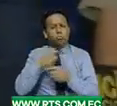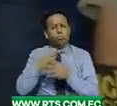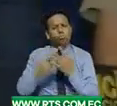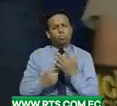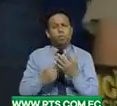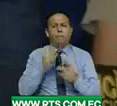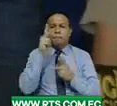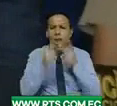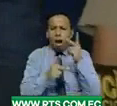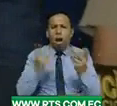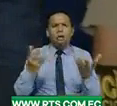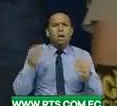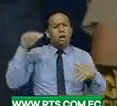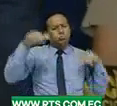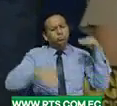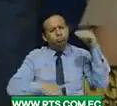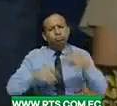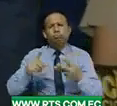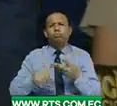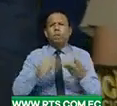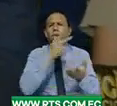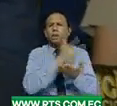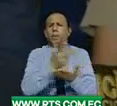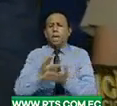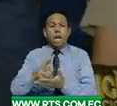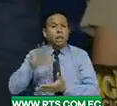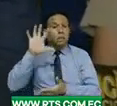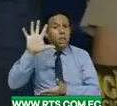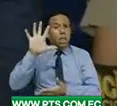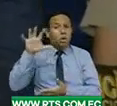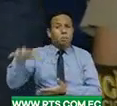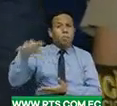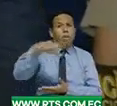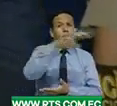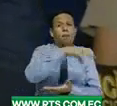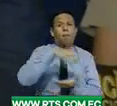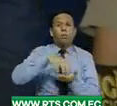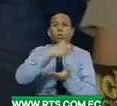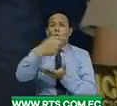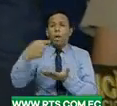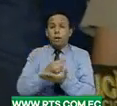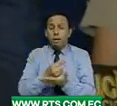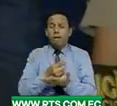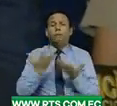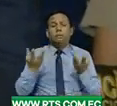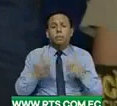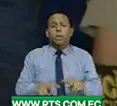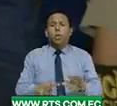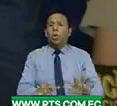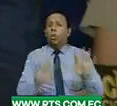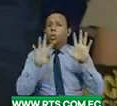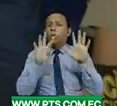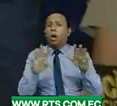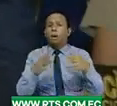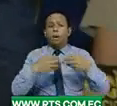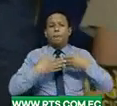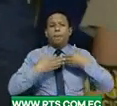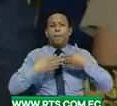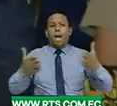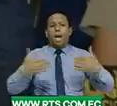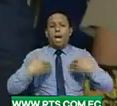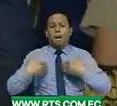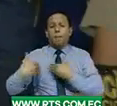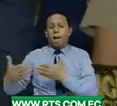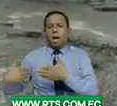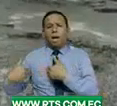terminales terrestres, en los 5 terminales terrestres de la provincia del Guayas y en 9 de los peajes, los más